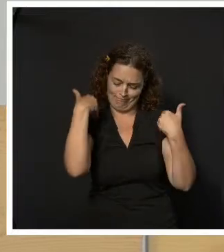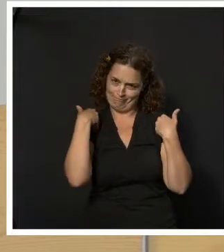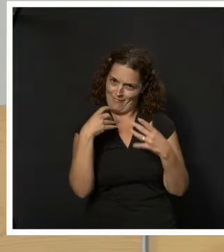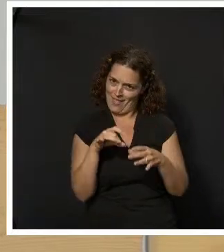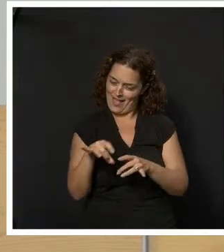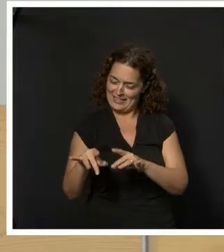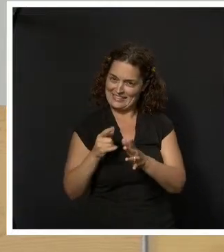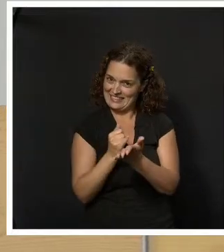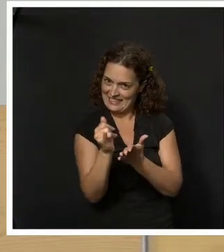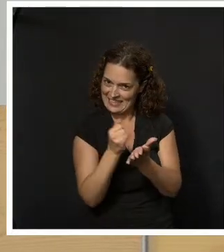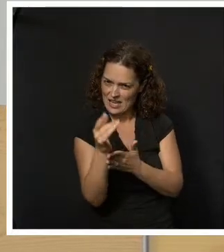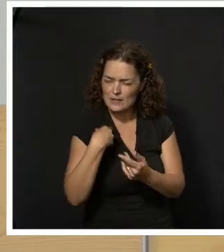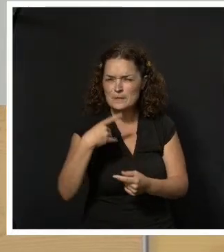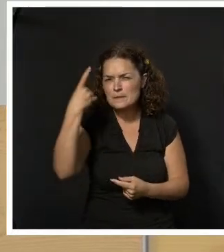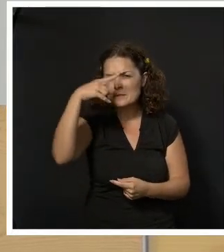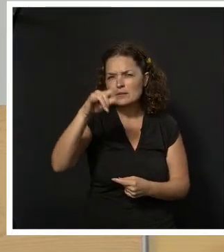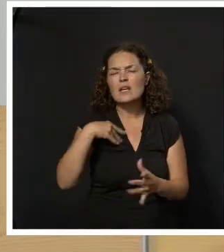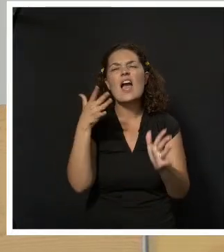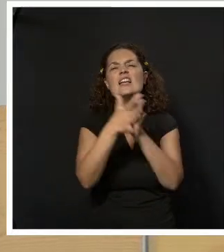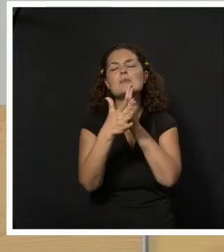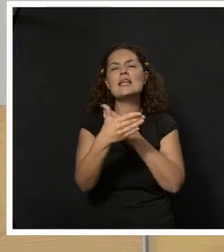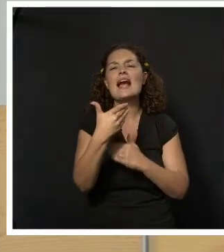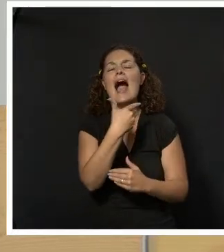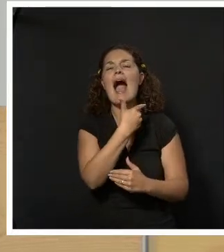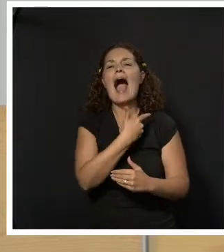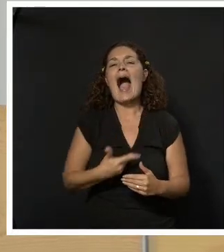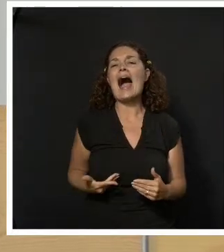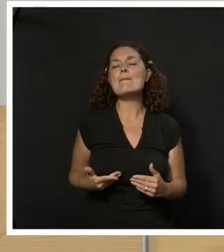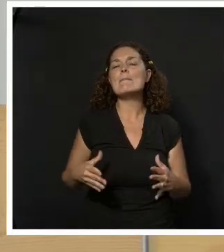no sé si estaré desesperados